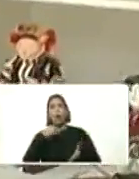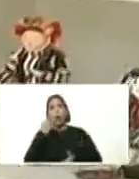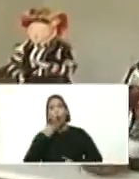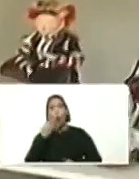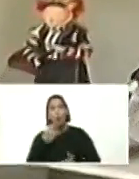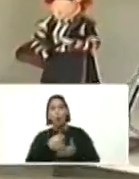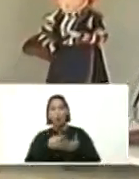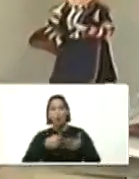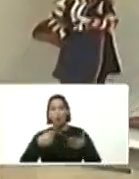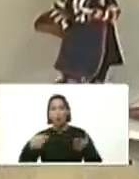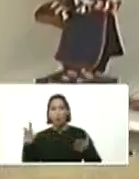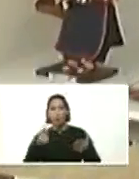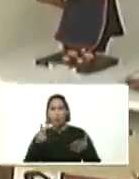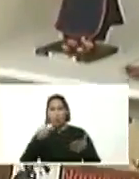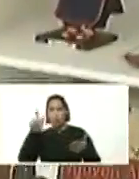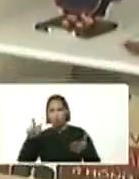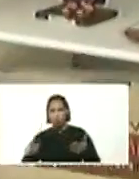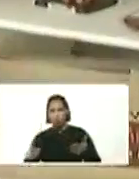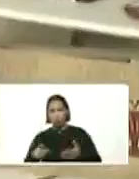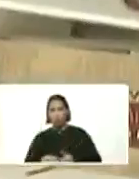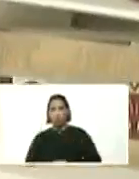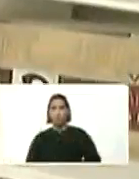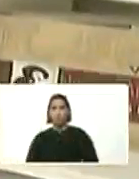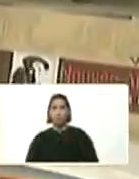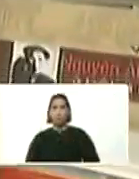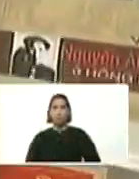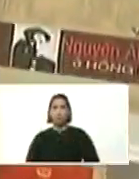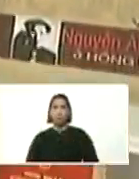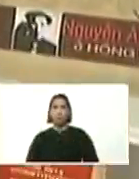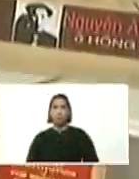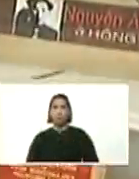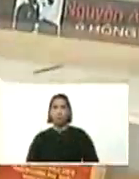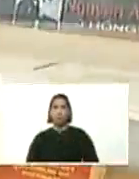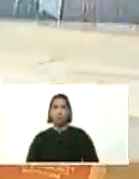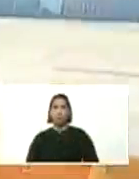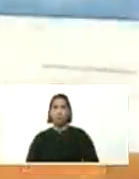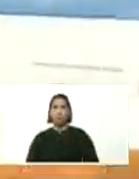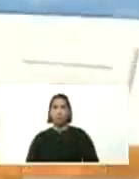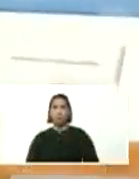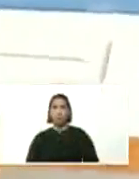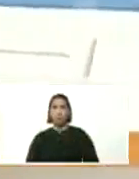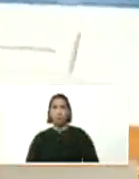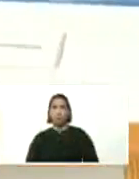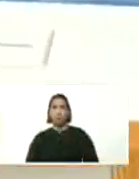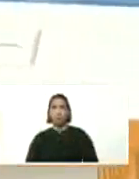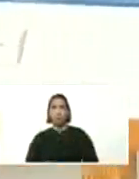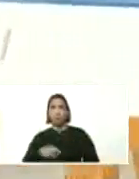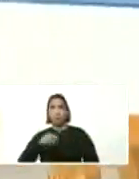venezolano, este compañero